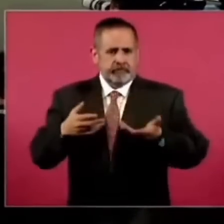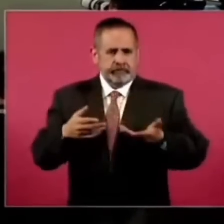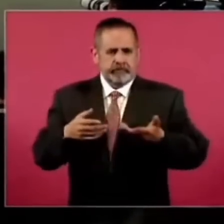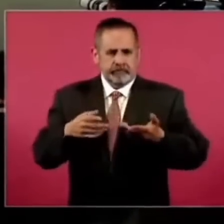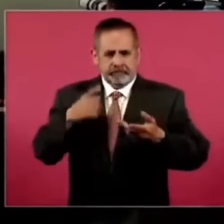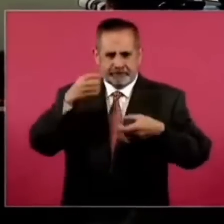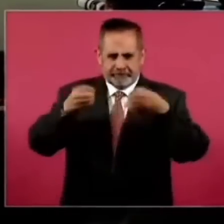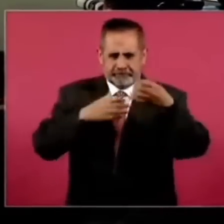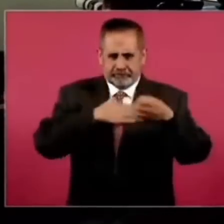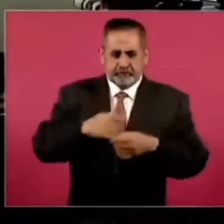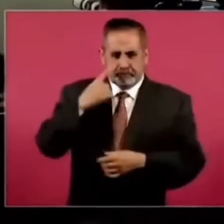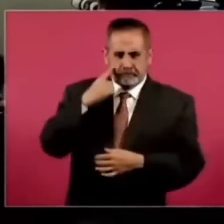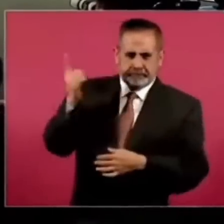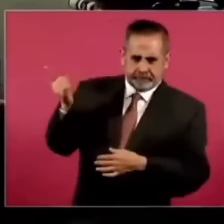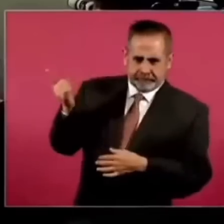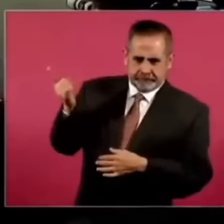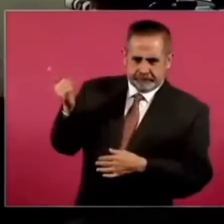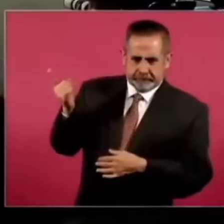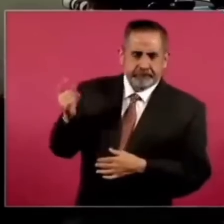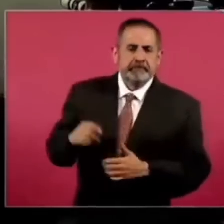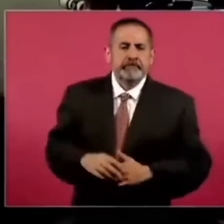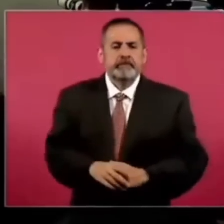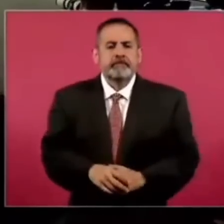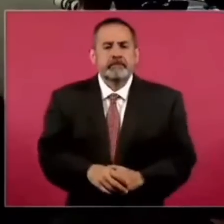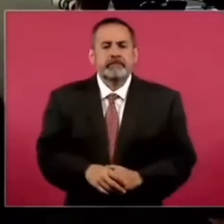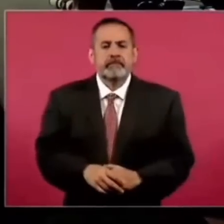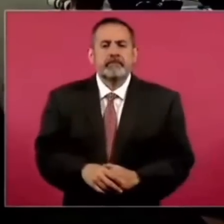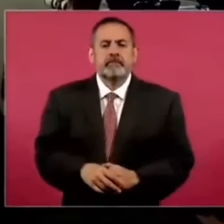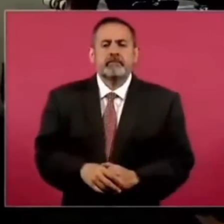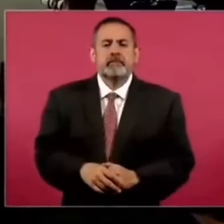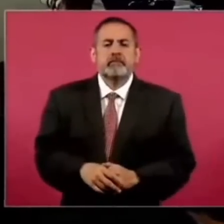impartición de justicia, como lo vemos aquí en este esquema.